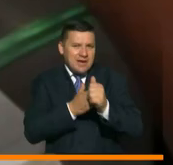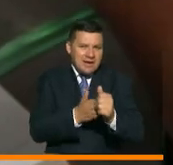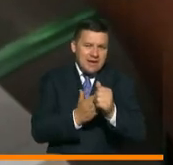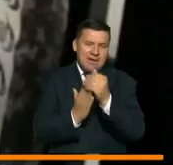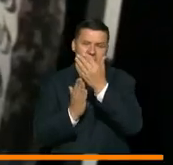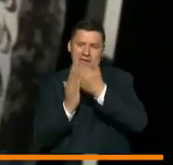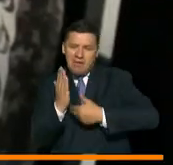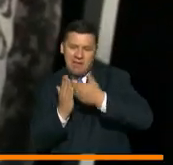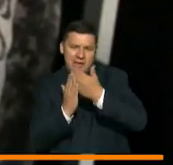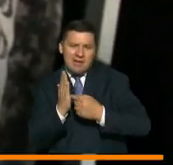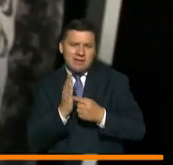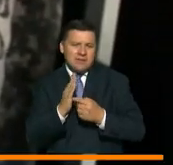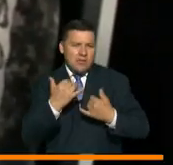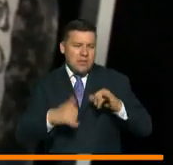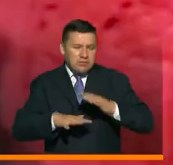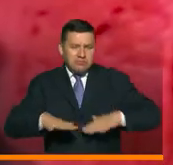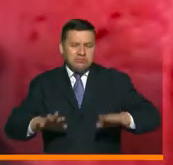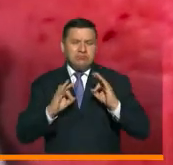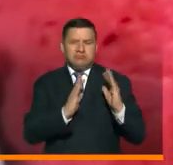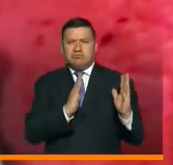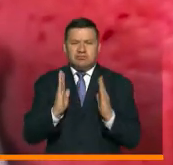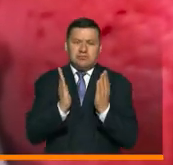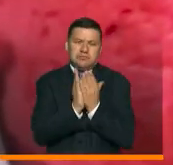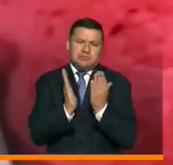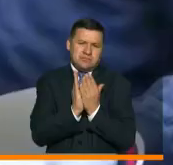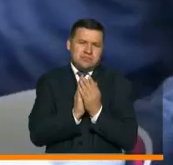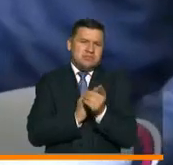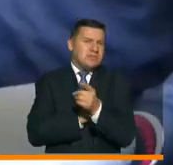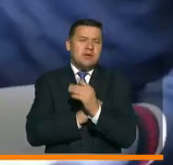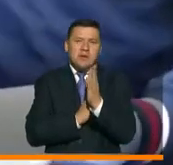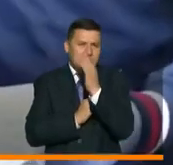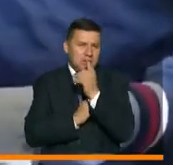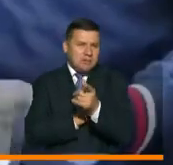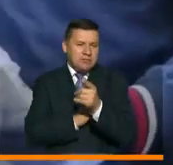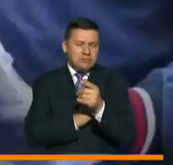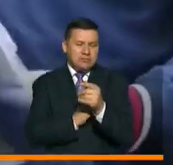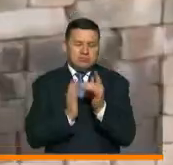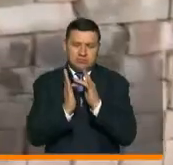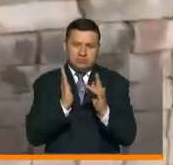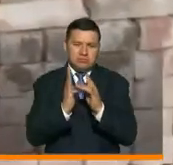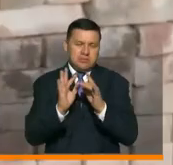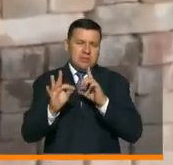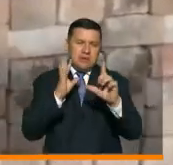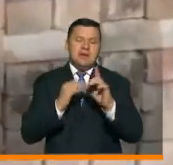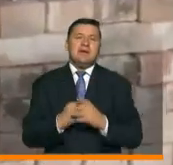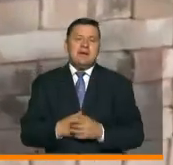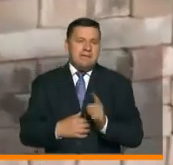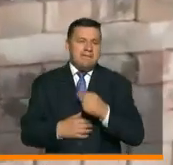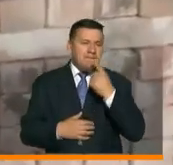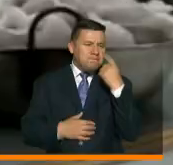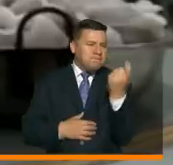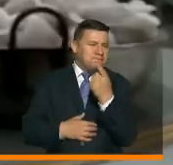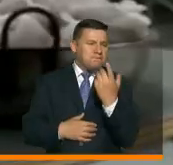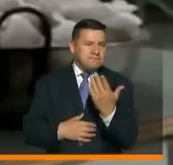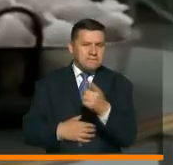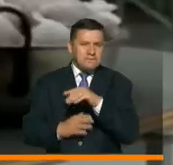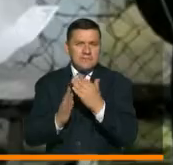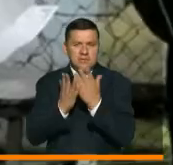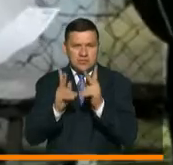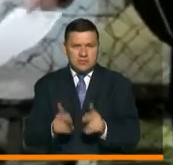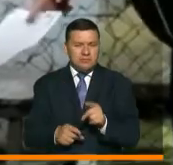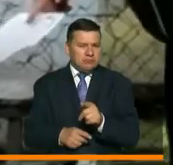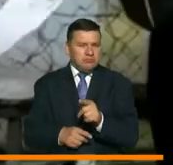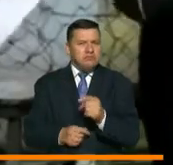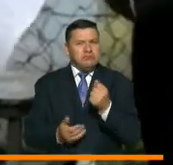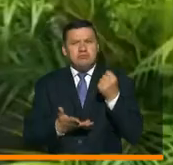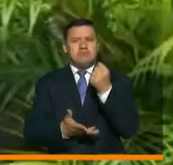textos impresos y material didáctico, garantiza la educación a quienes no cuentan con medios electrónicos o virtuales. También buscamos el bienestar de los estudiantes,